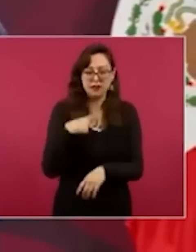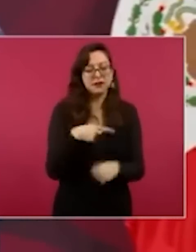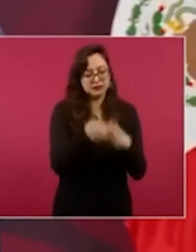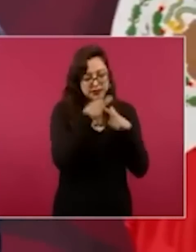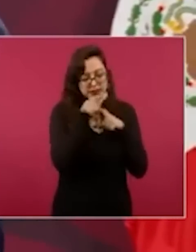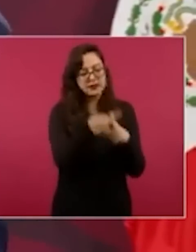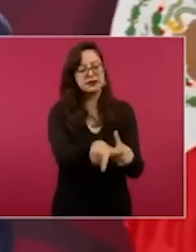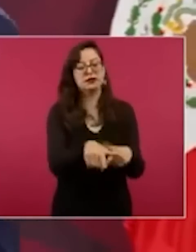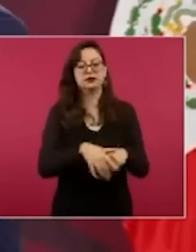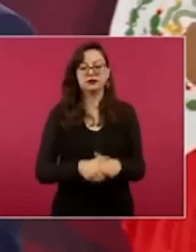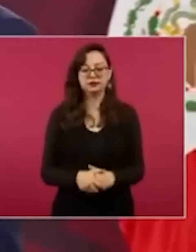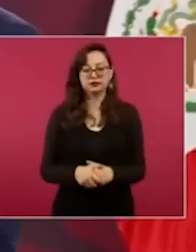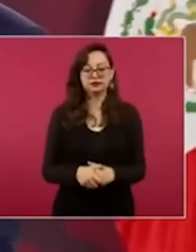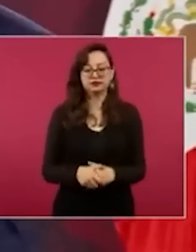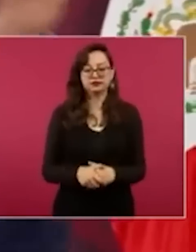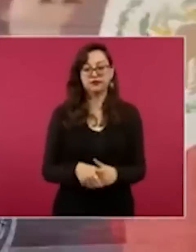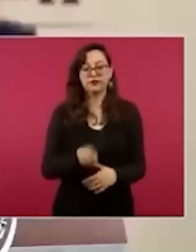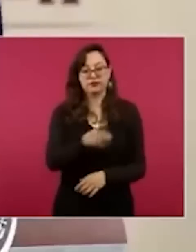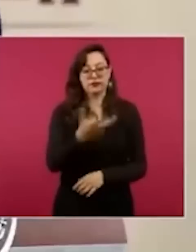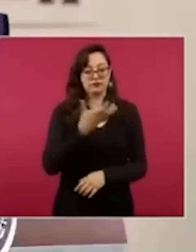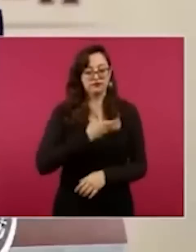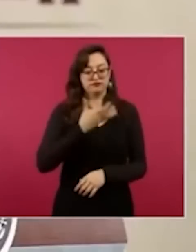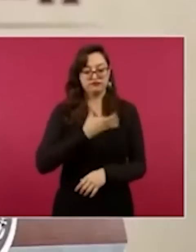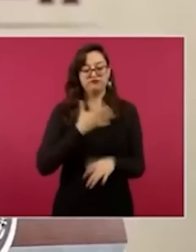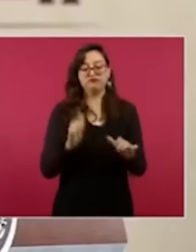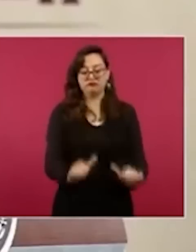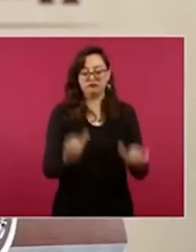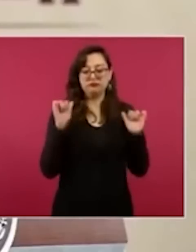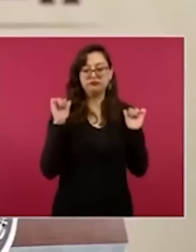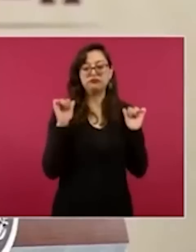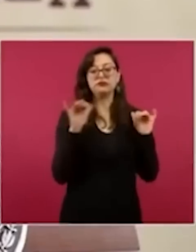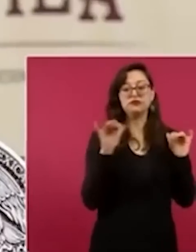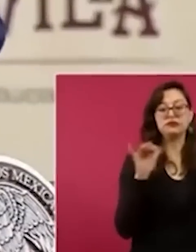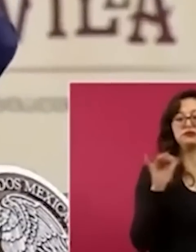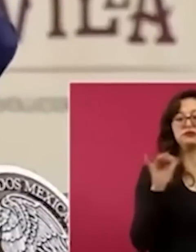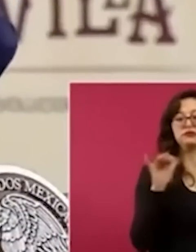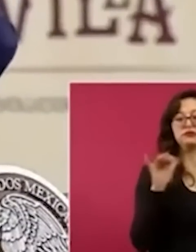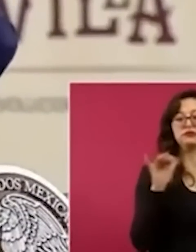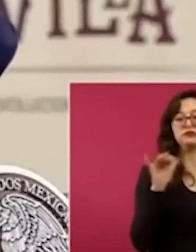Llenan el Zócalo. Bueno, sí, pero nosotros para...